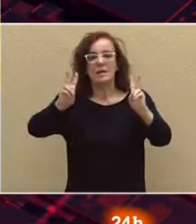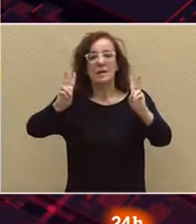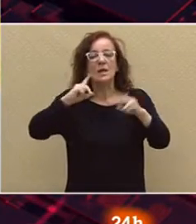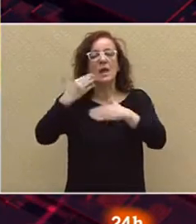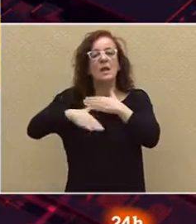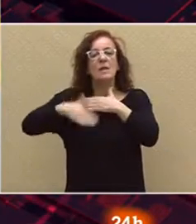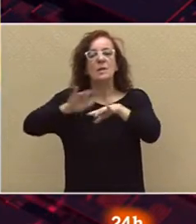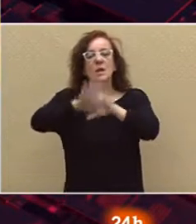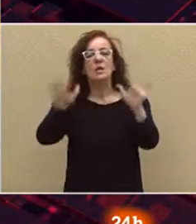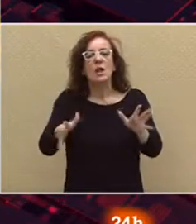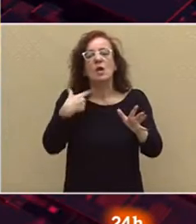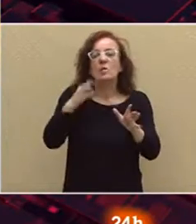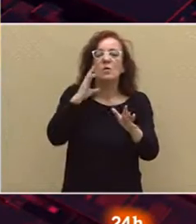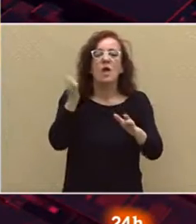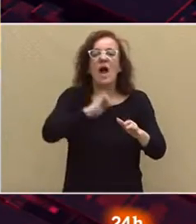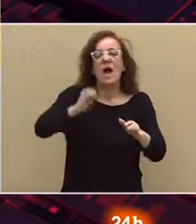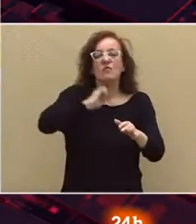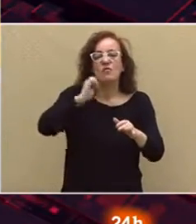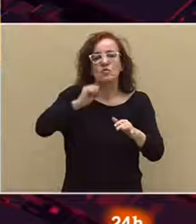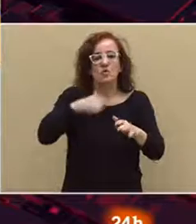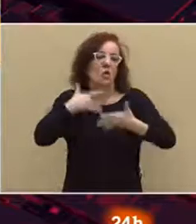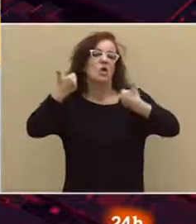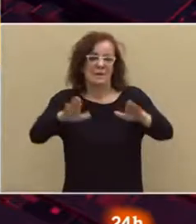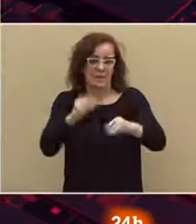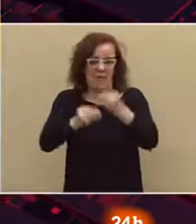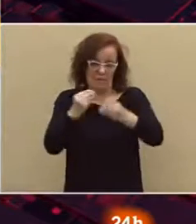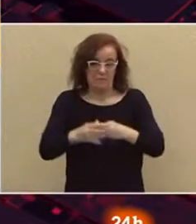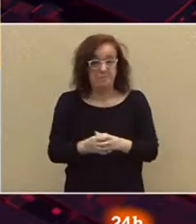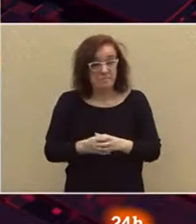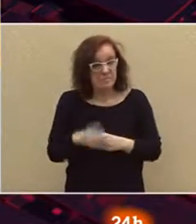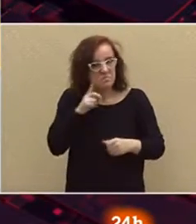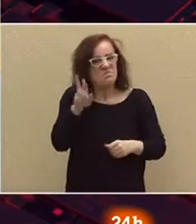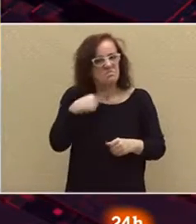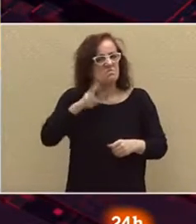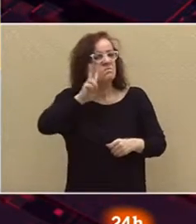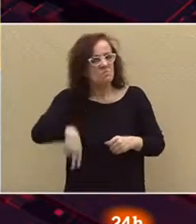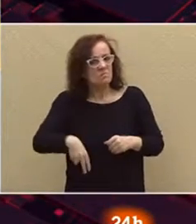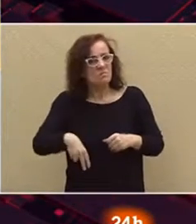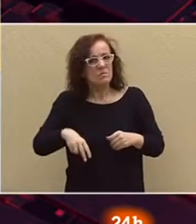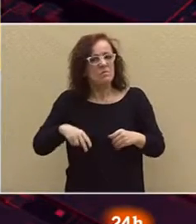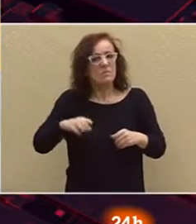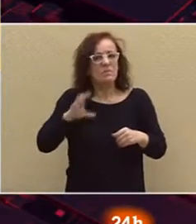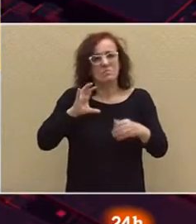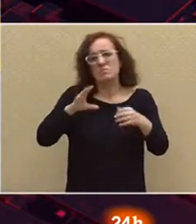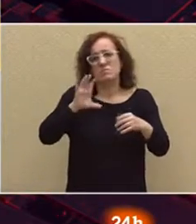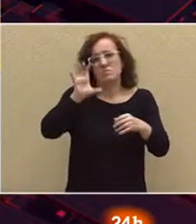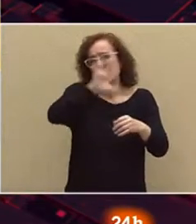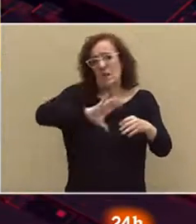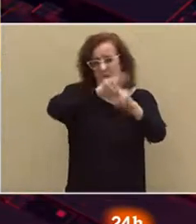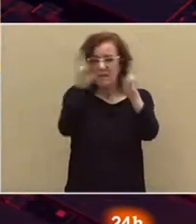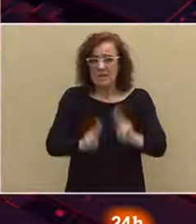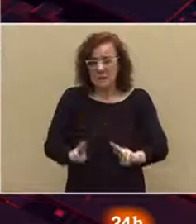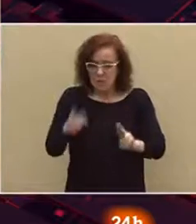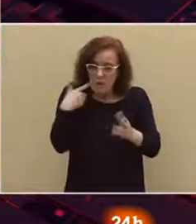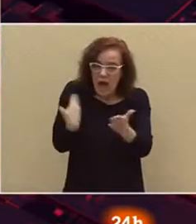cualquier tipo de abuso y de arbitrariedad. Y así lo ha reconocido la comunidad internacional, que ha demostrado y mostrado